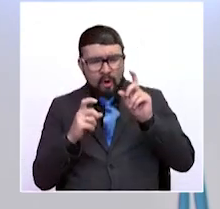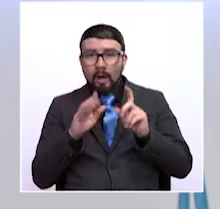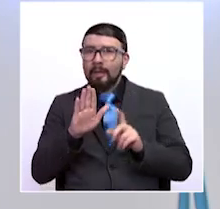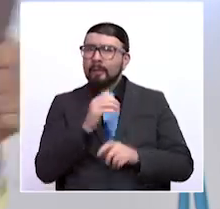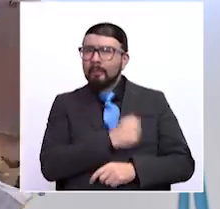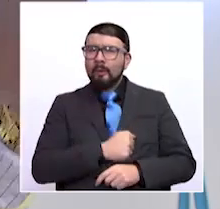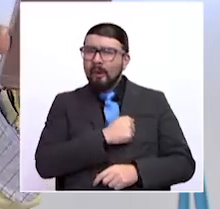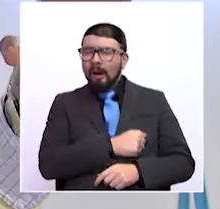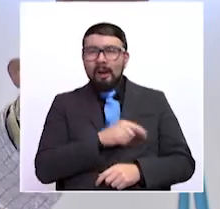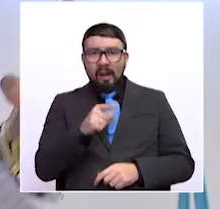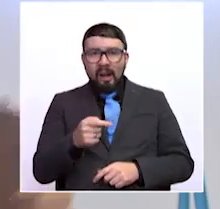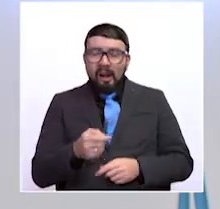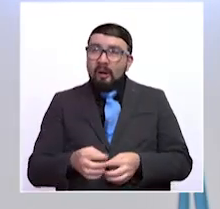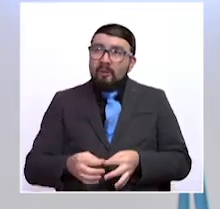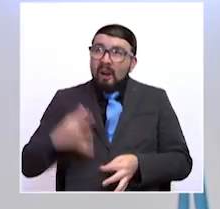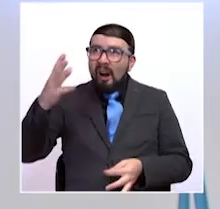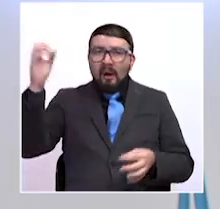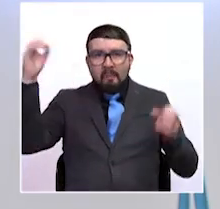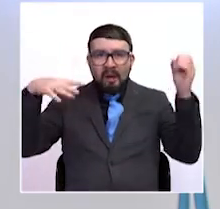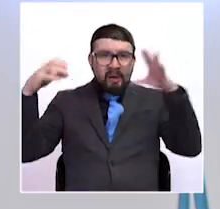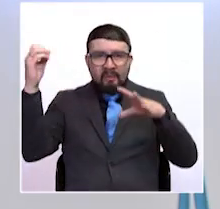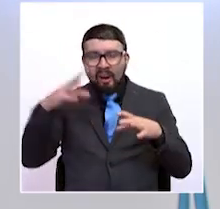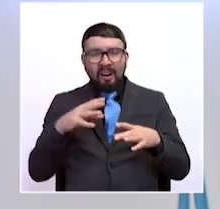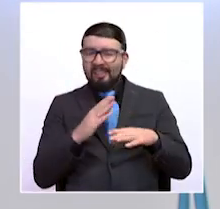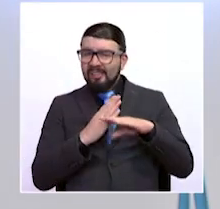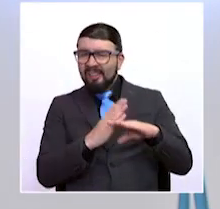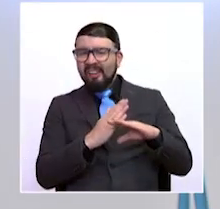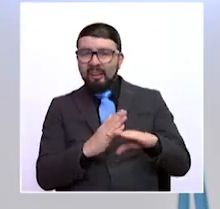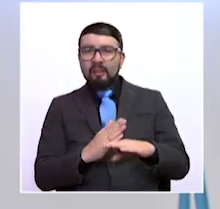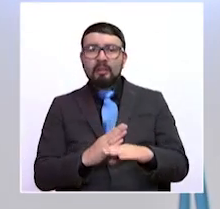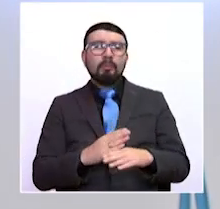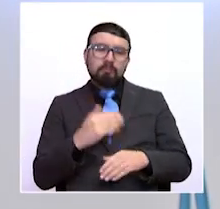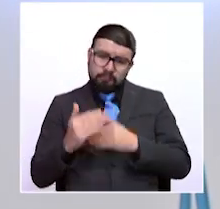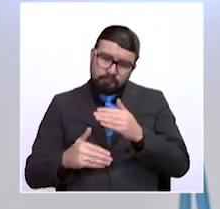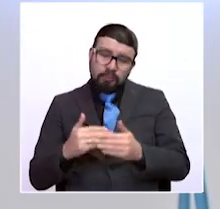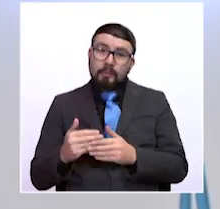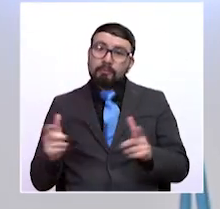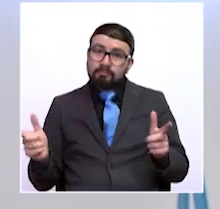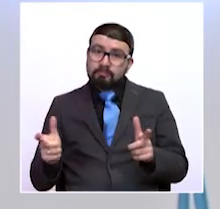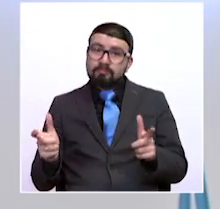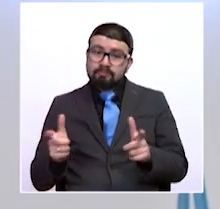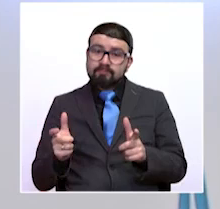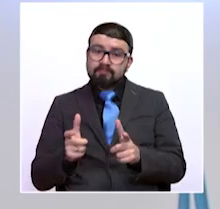esa situación. Afortunadamente cada vez son menos los quemados, pero